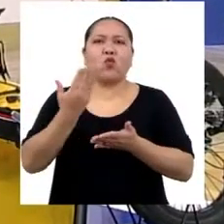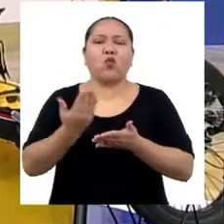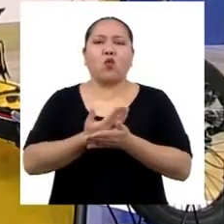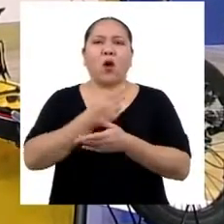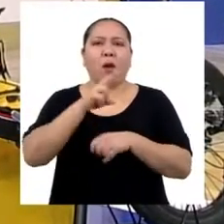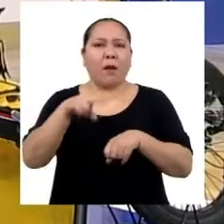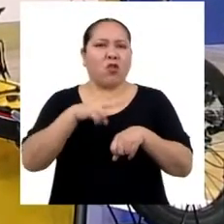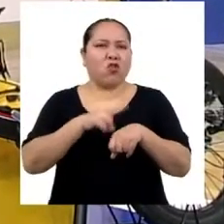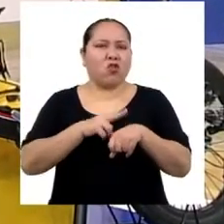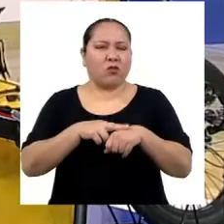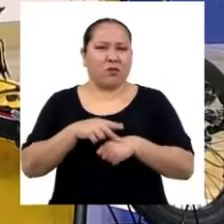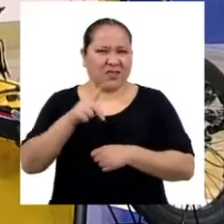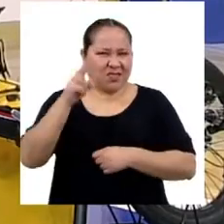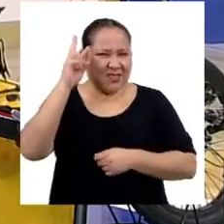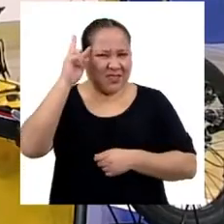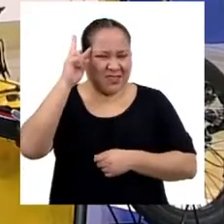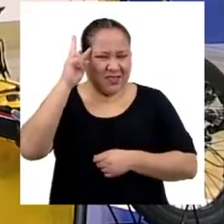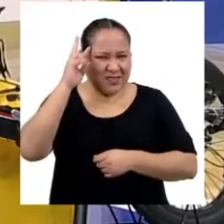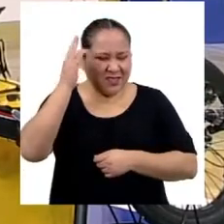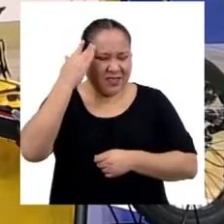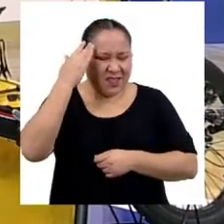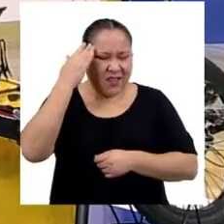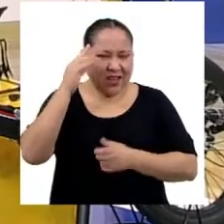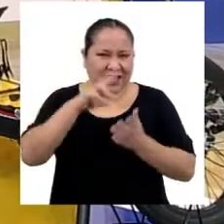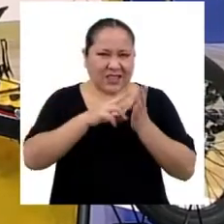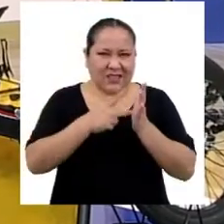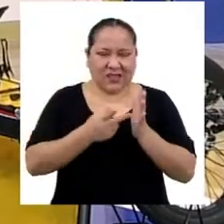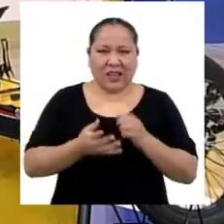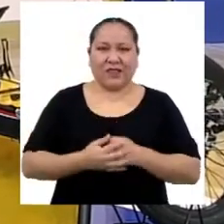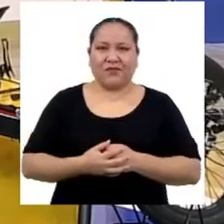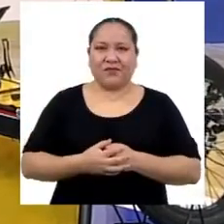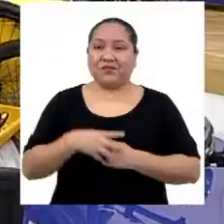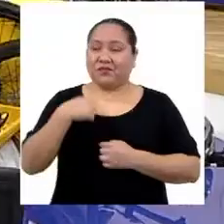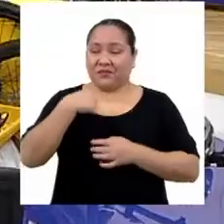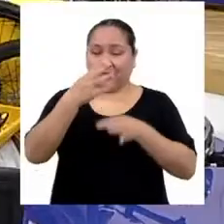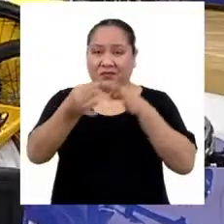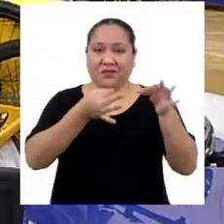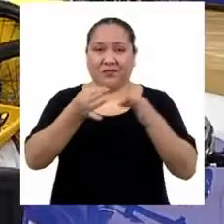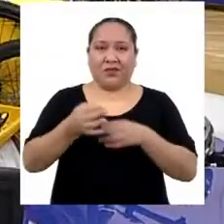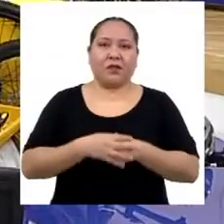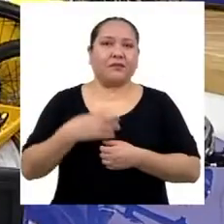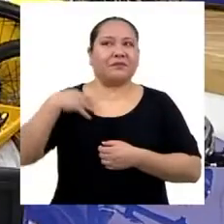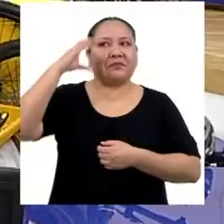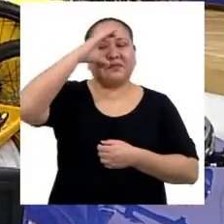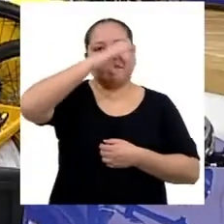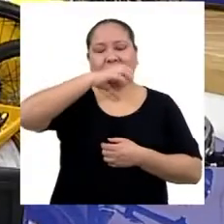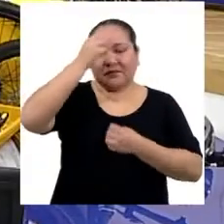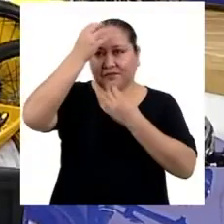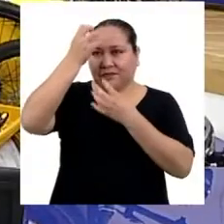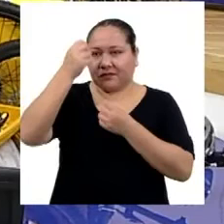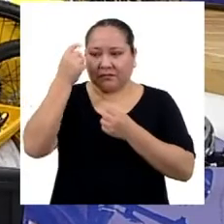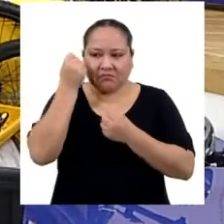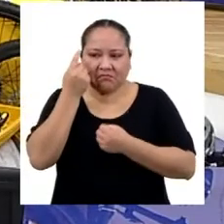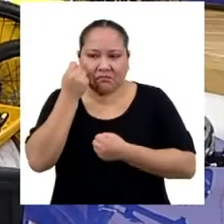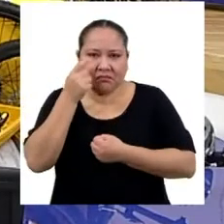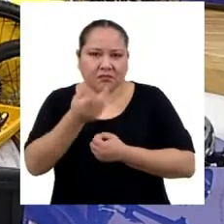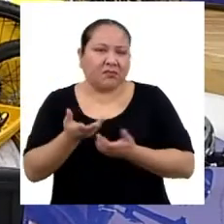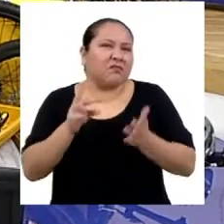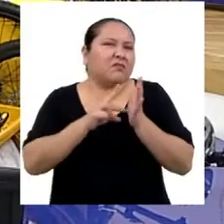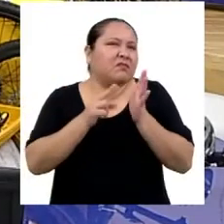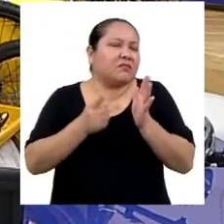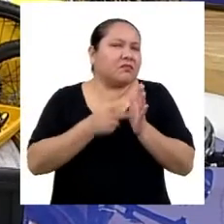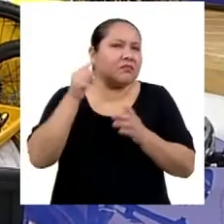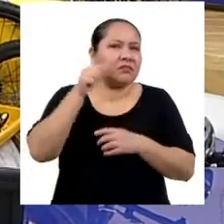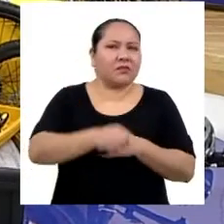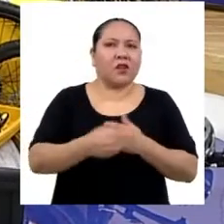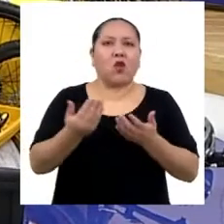a qué se refiere? Bueno, les explico. Estuve buscando información para entender mejor qué querían decir